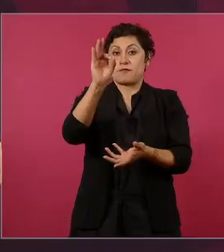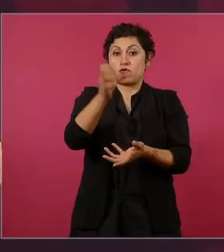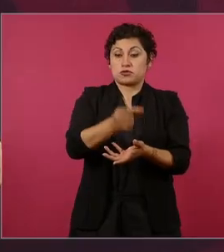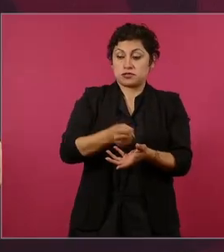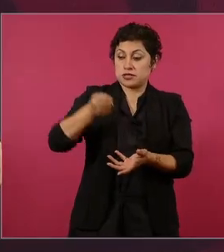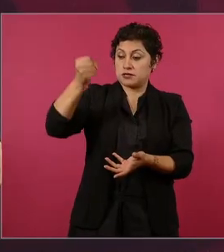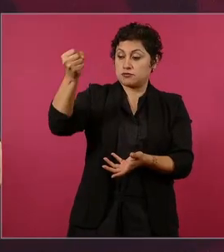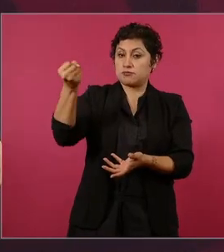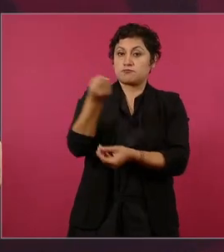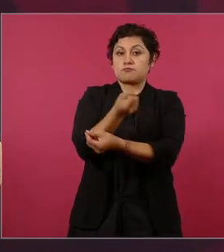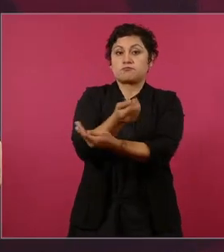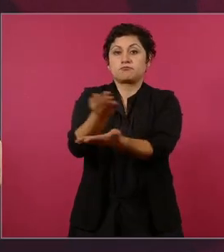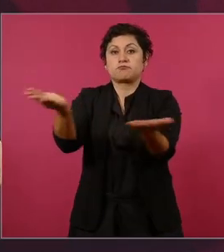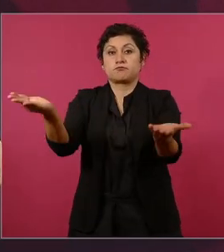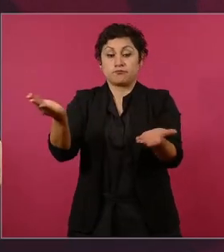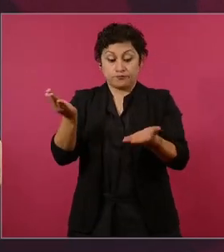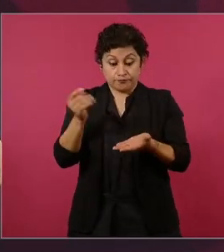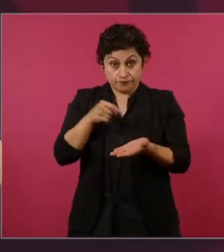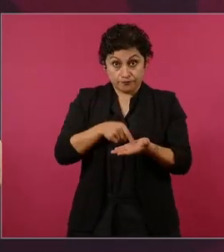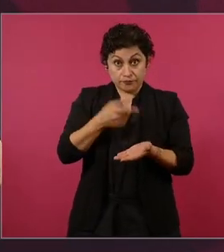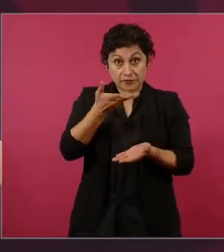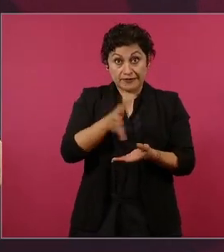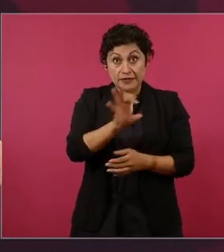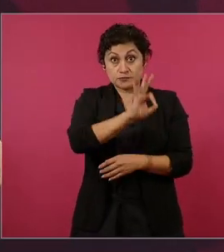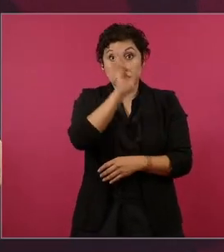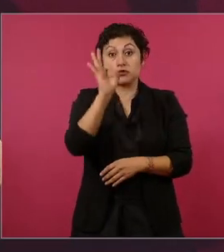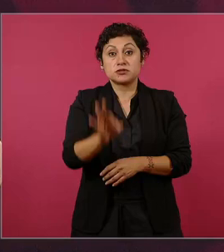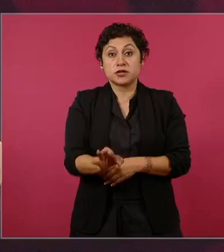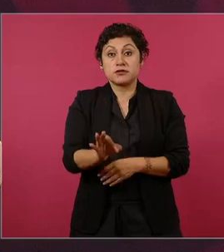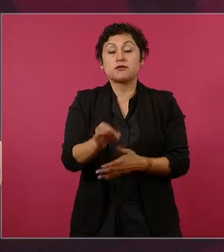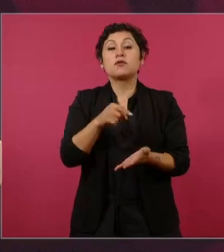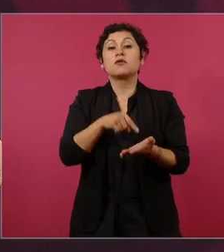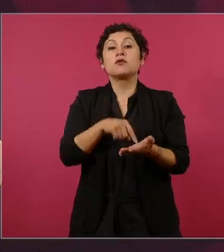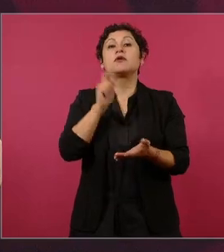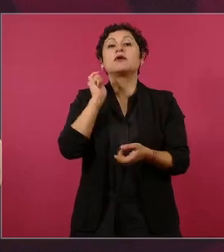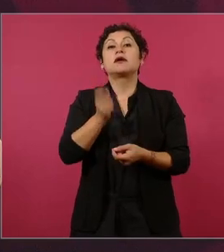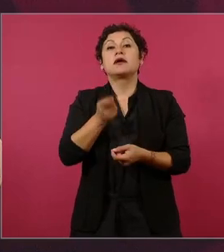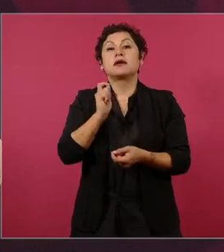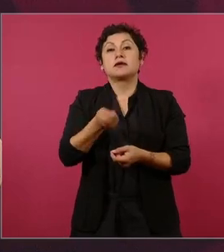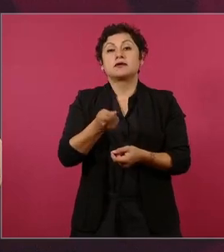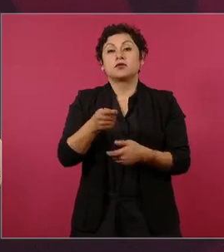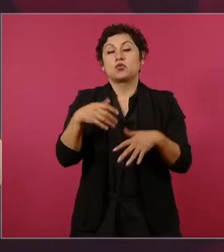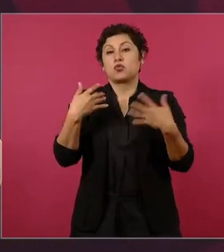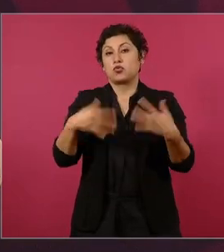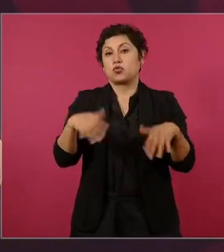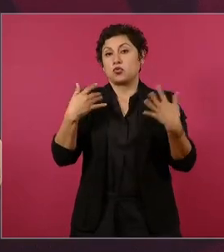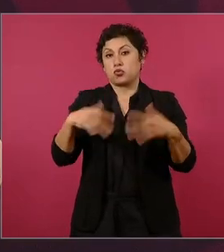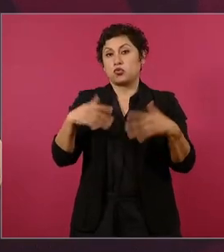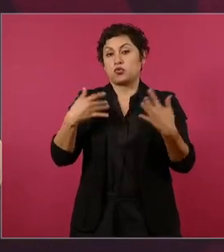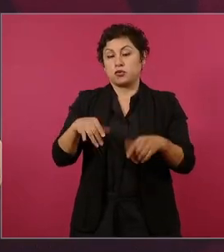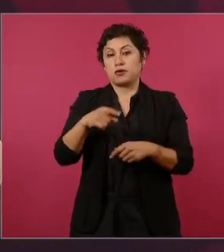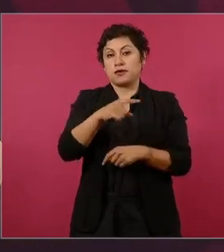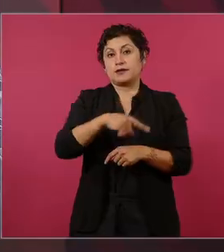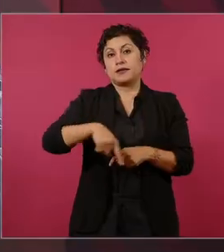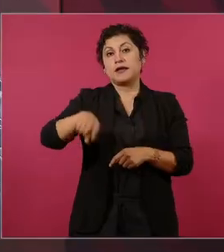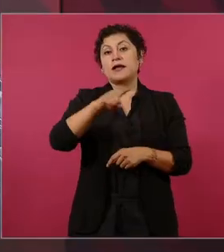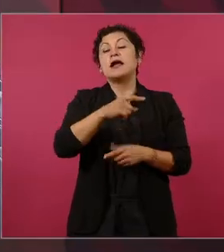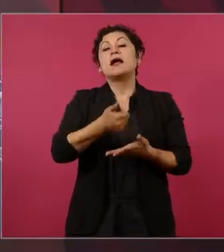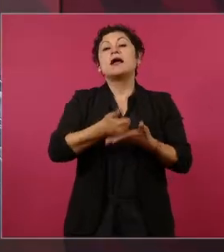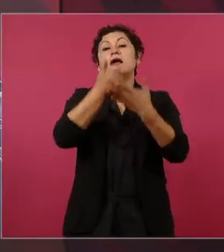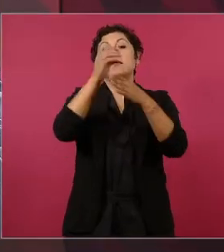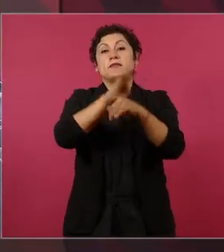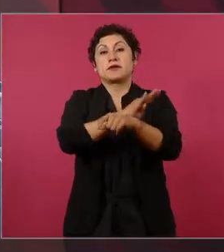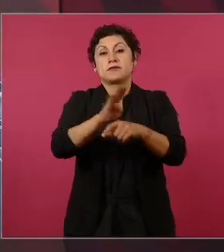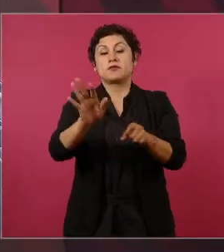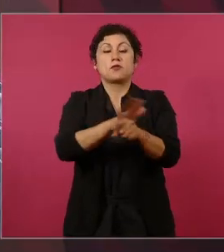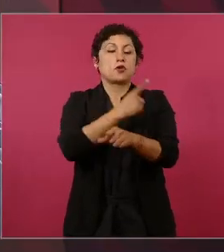10% restante se beneficia porque, como el 90% está recibiendo